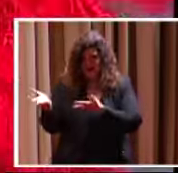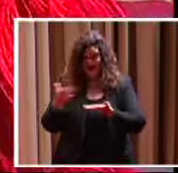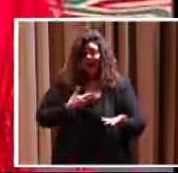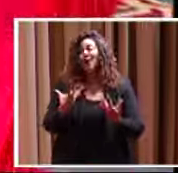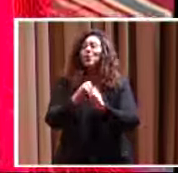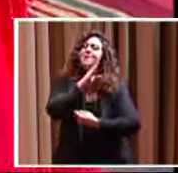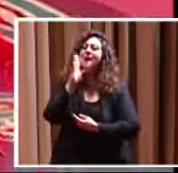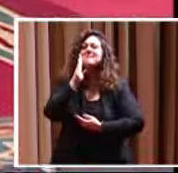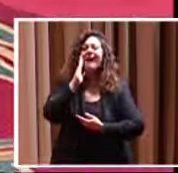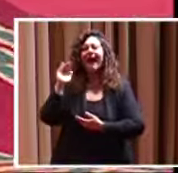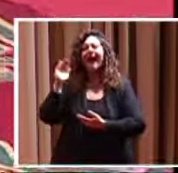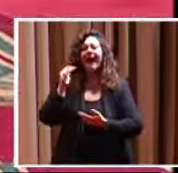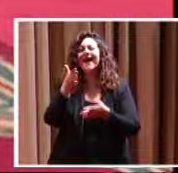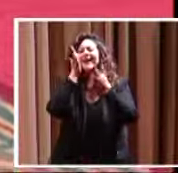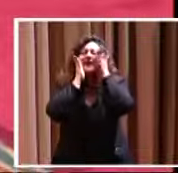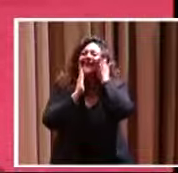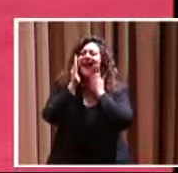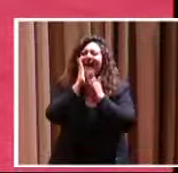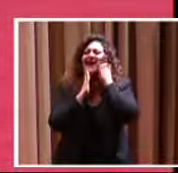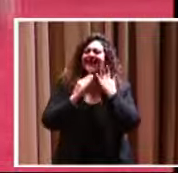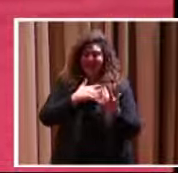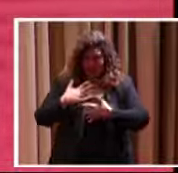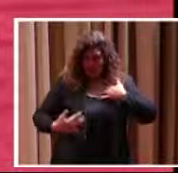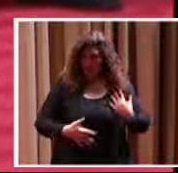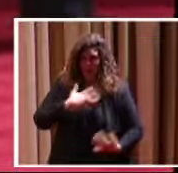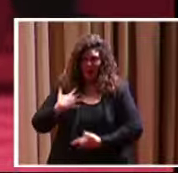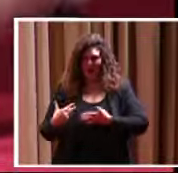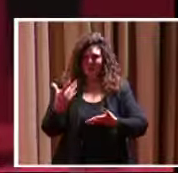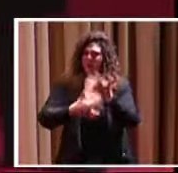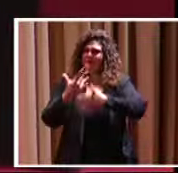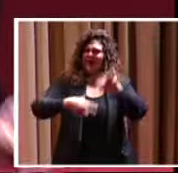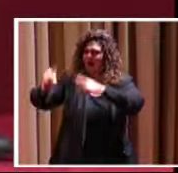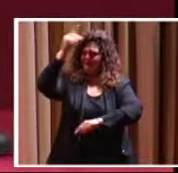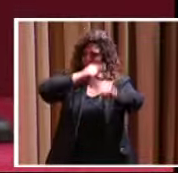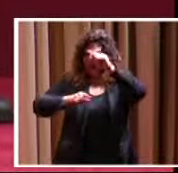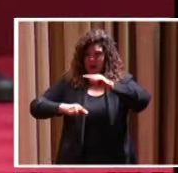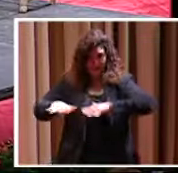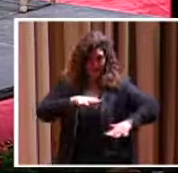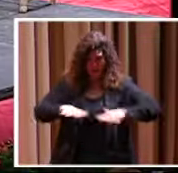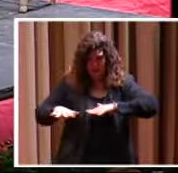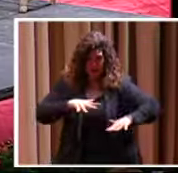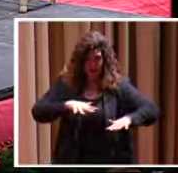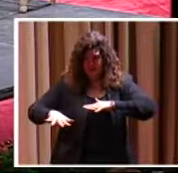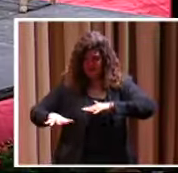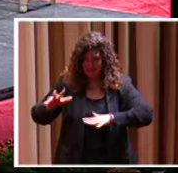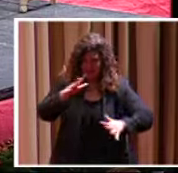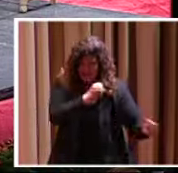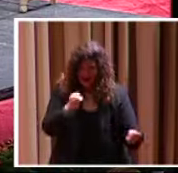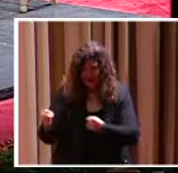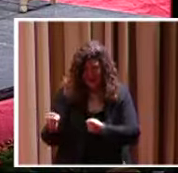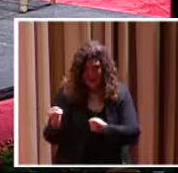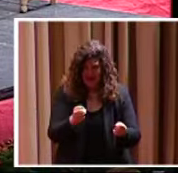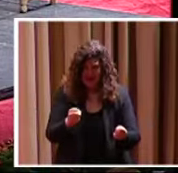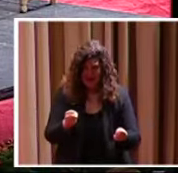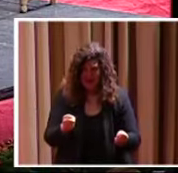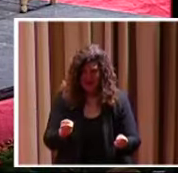mi mano acariciarte y cada poro de tu cuerpo se estremezca con tu baile. El movimiento, el